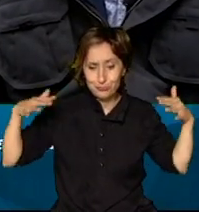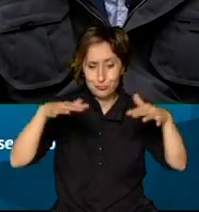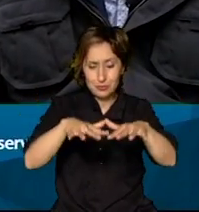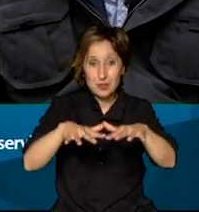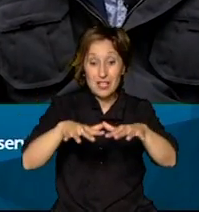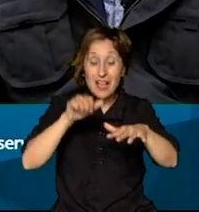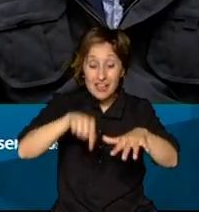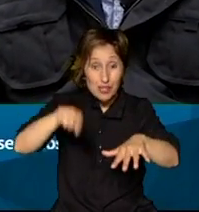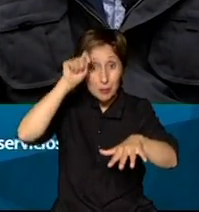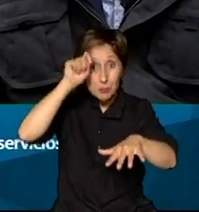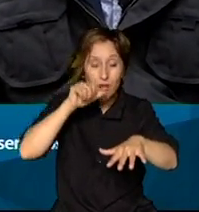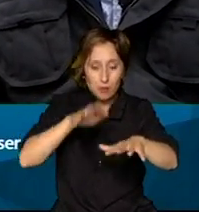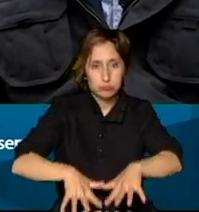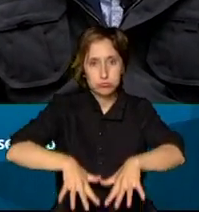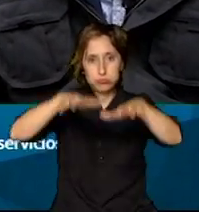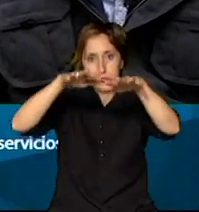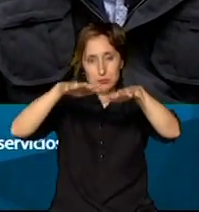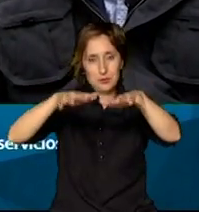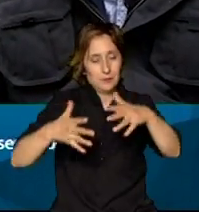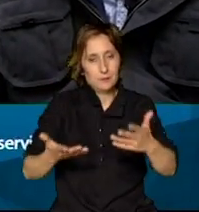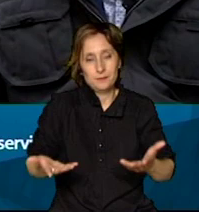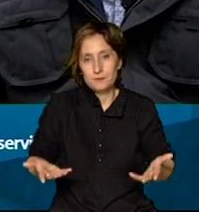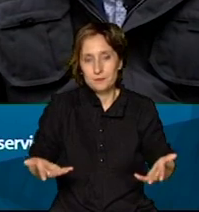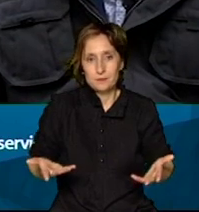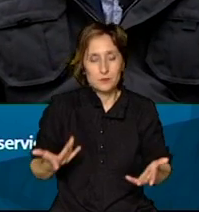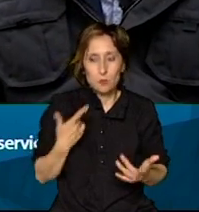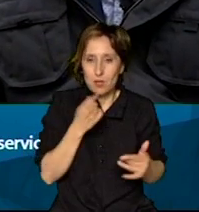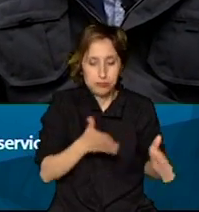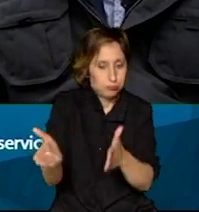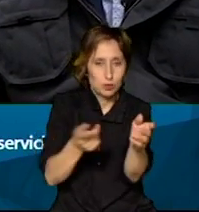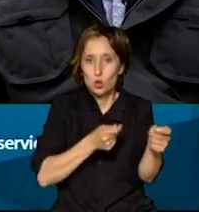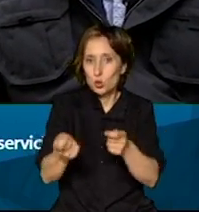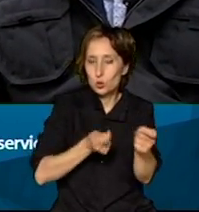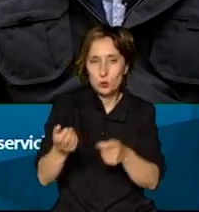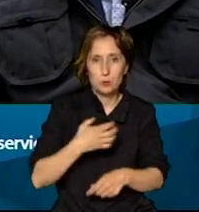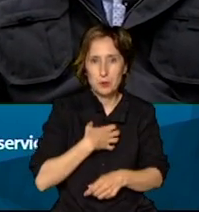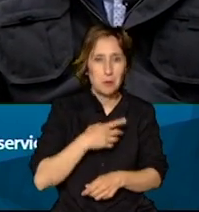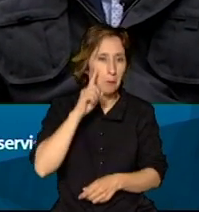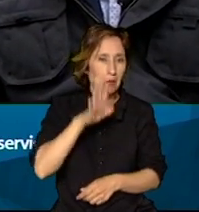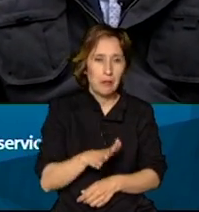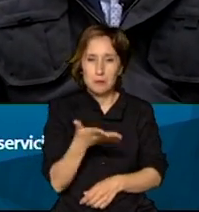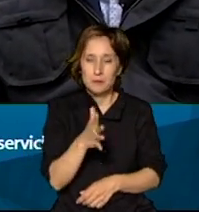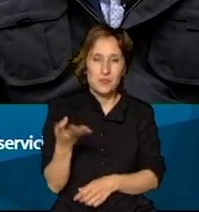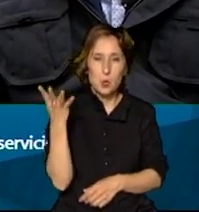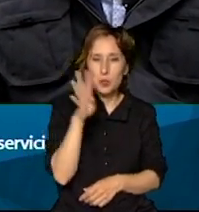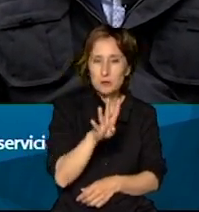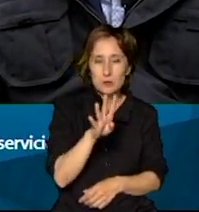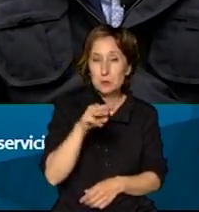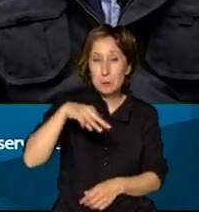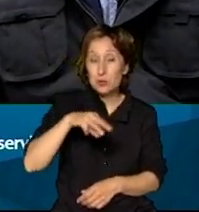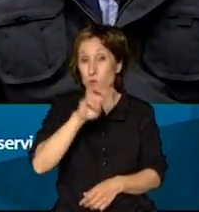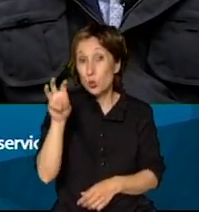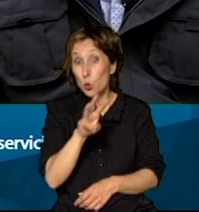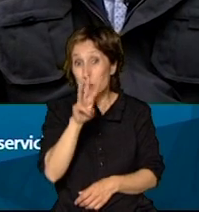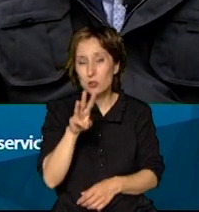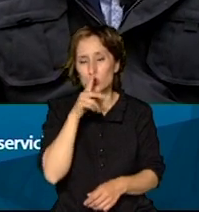el río aquí en Pamplona pues tomó un caudal totalmente desbocado, ¿no? Creo que fueron en torno a 400 y pico metros cúbicos por